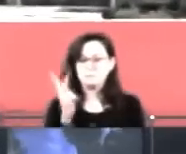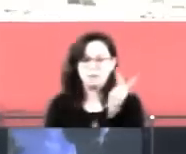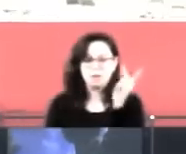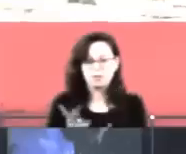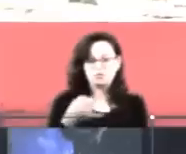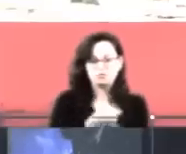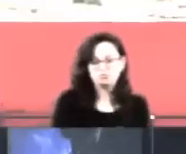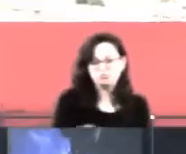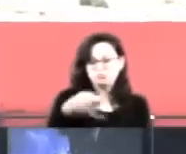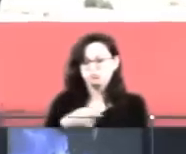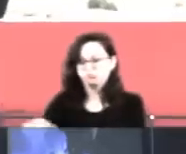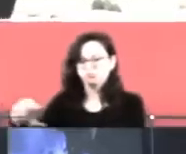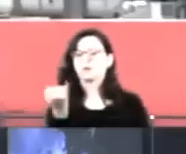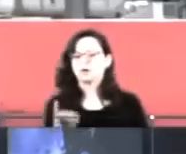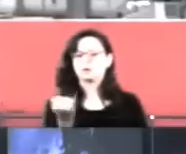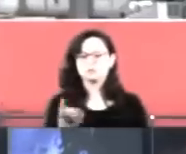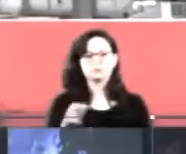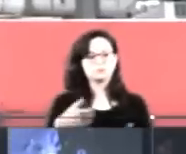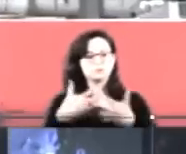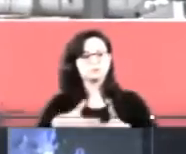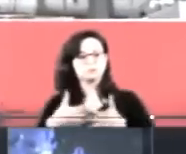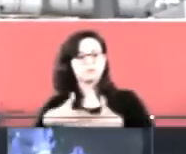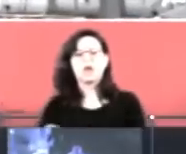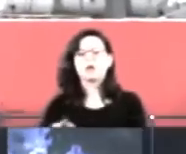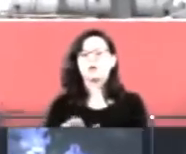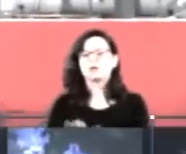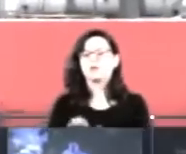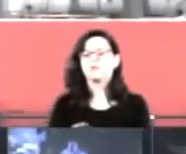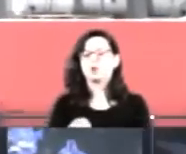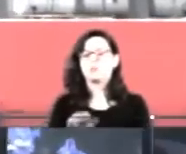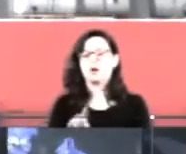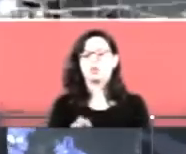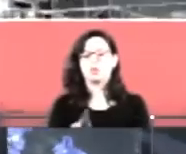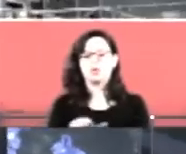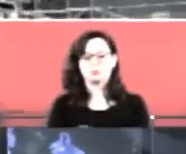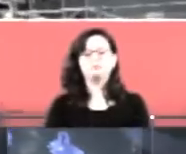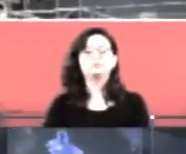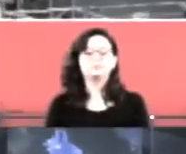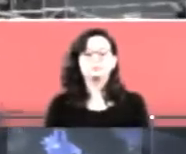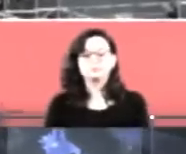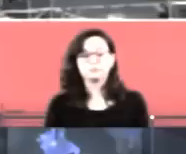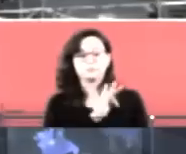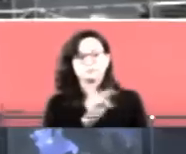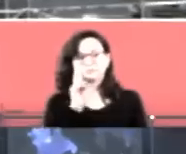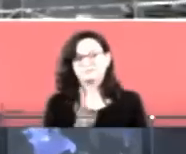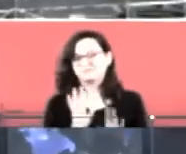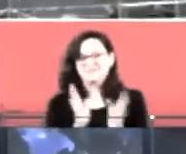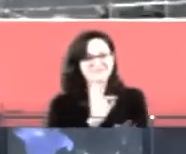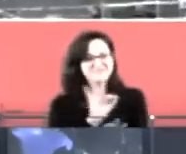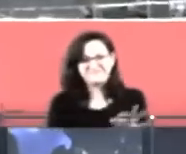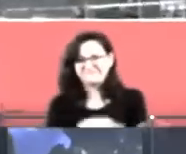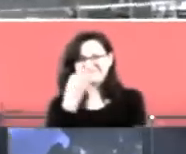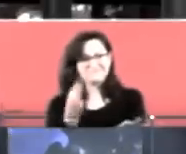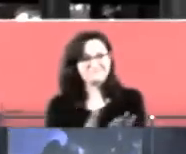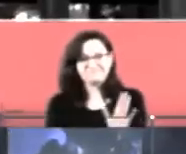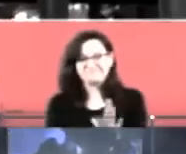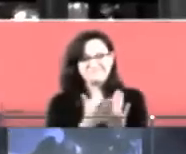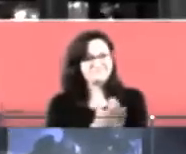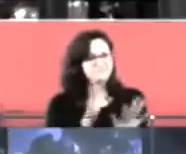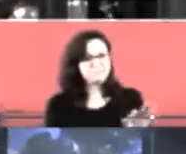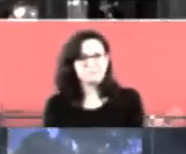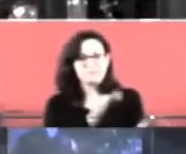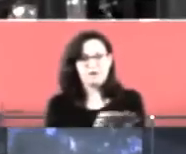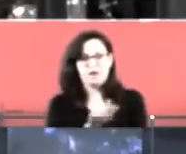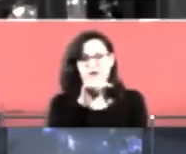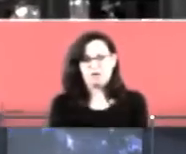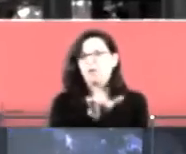refinería, sin obras asociadas o sin obras externas, es decir, sin el acueducto, sin el gasoducto, sin la terminal de reparto, sin monoboyas,